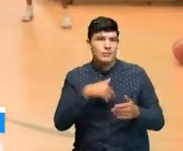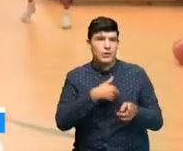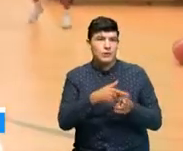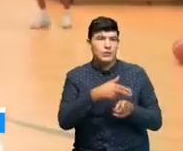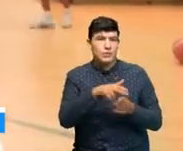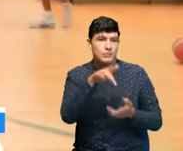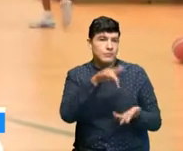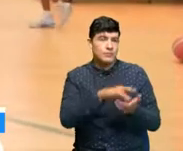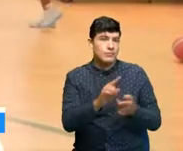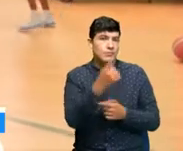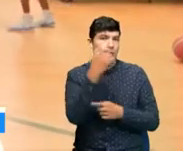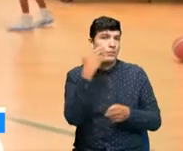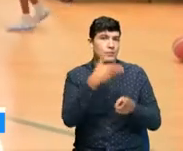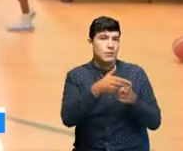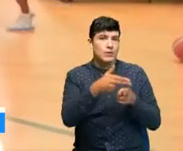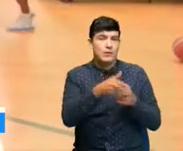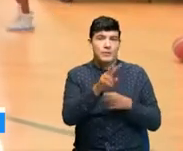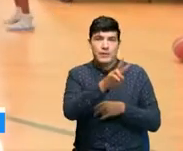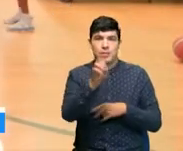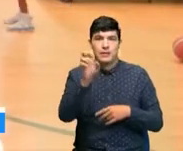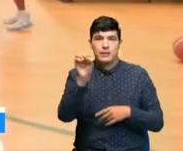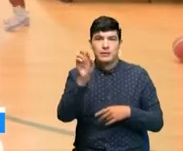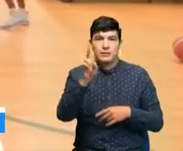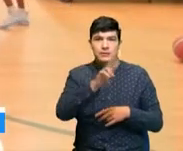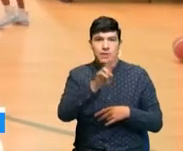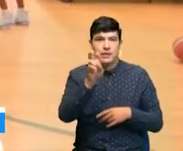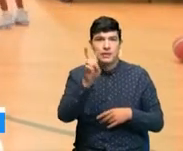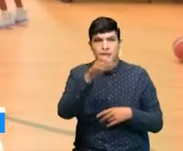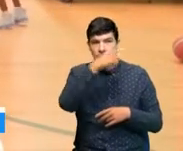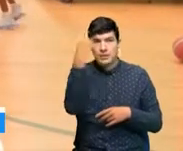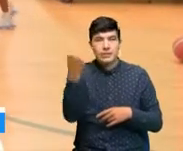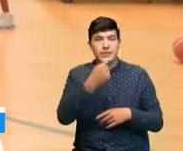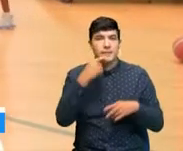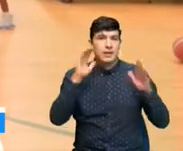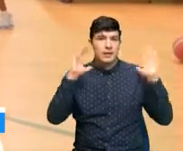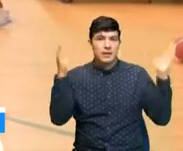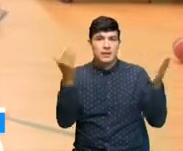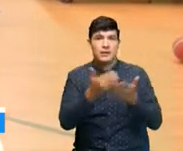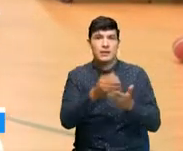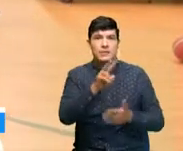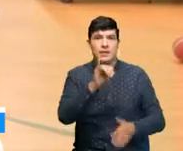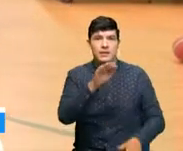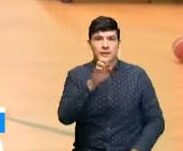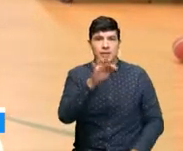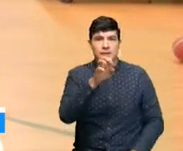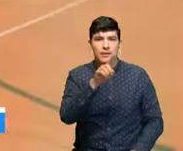próximo 27 de septiembre en el Coliseo Vicente Díaz Romero ante Warriors